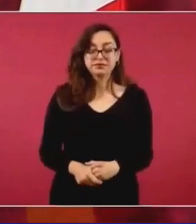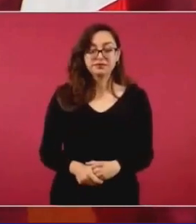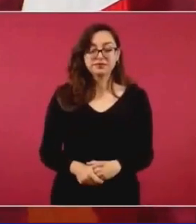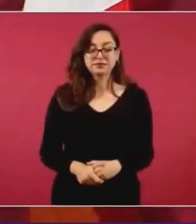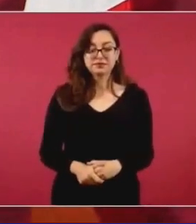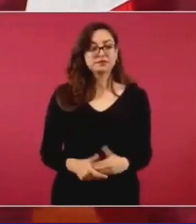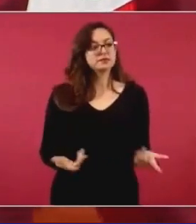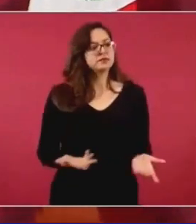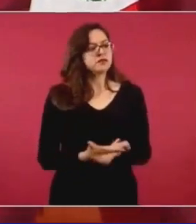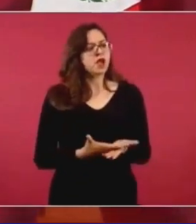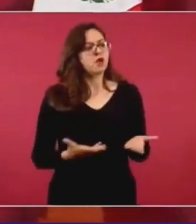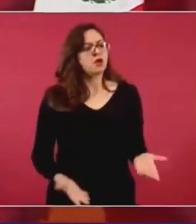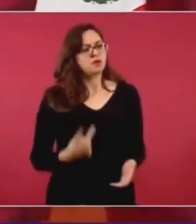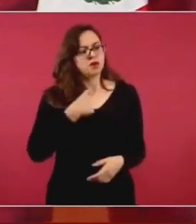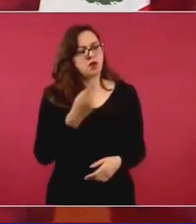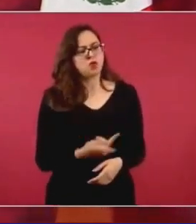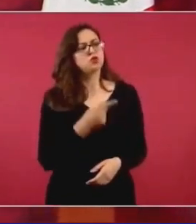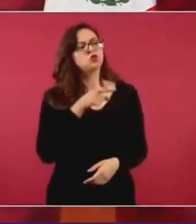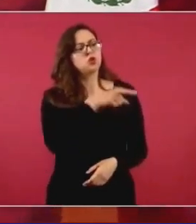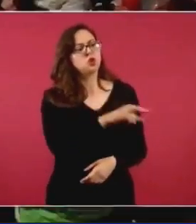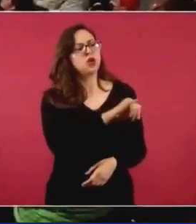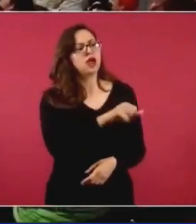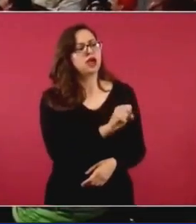¿Tú haces boletín?